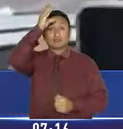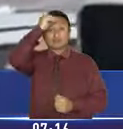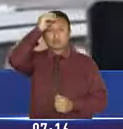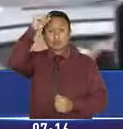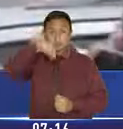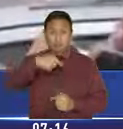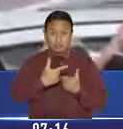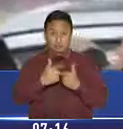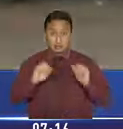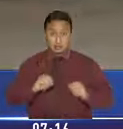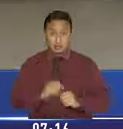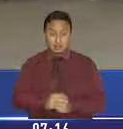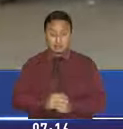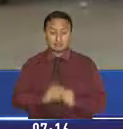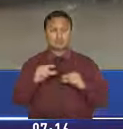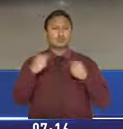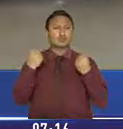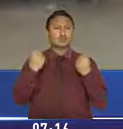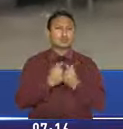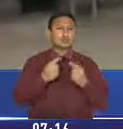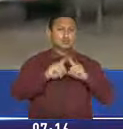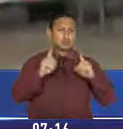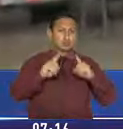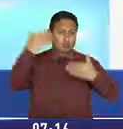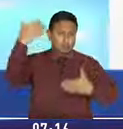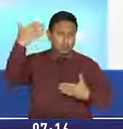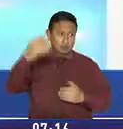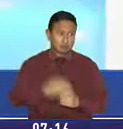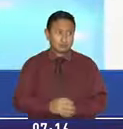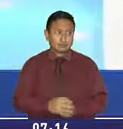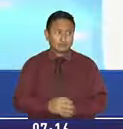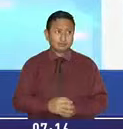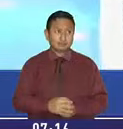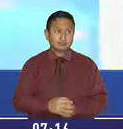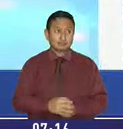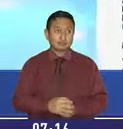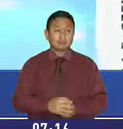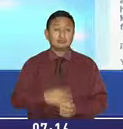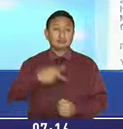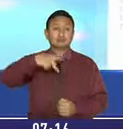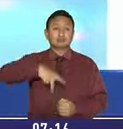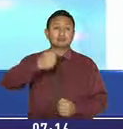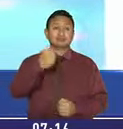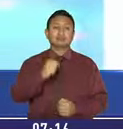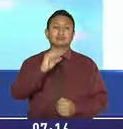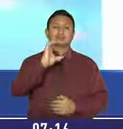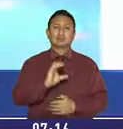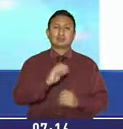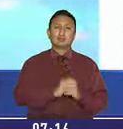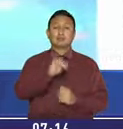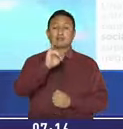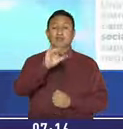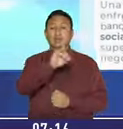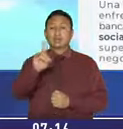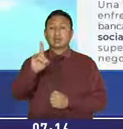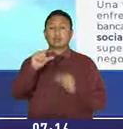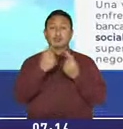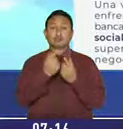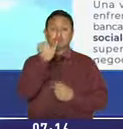diferentes partidos políticos. El Partido Social Cristiano, Izquierda Democrática y Pachakutik emitieron